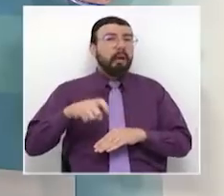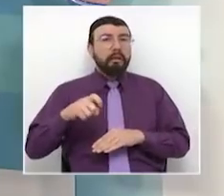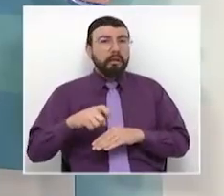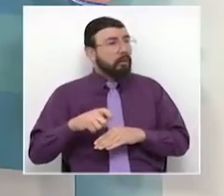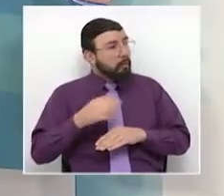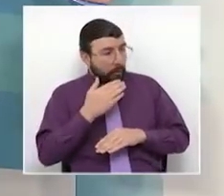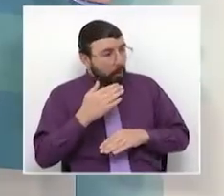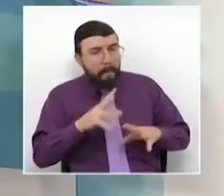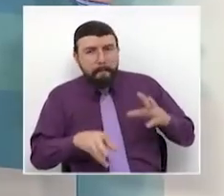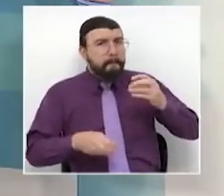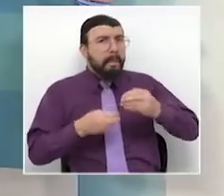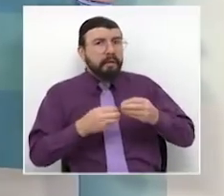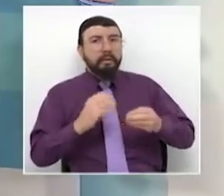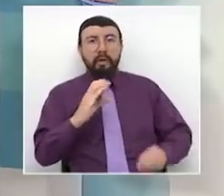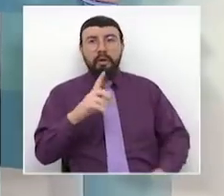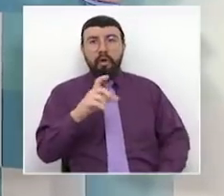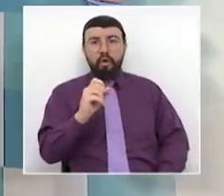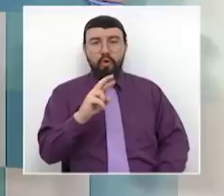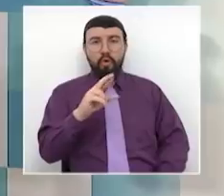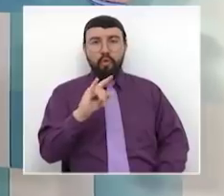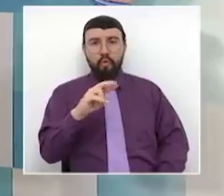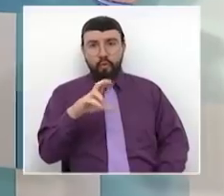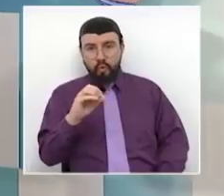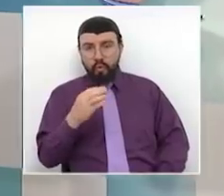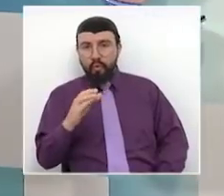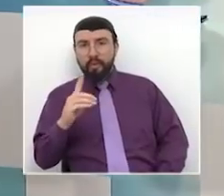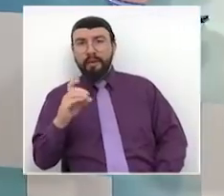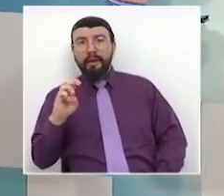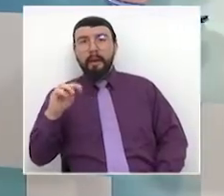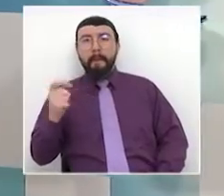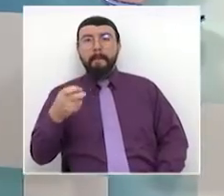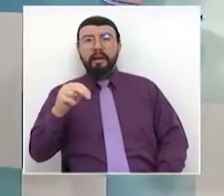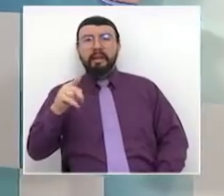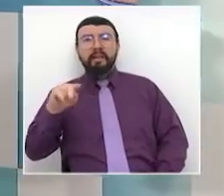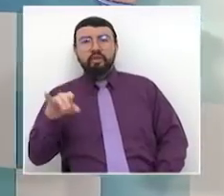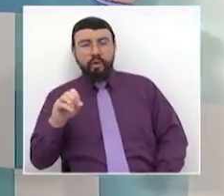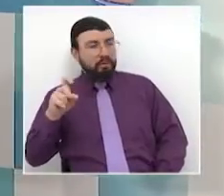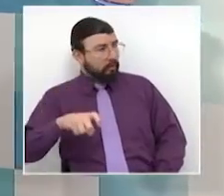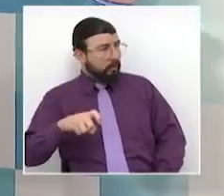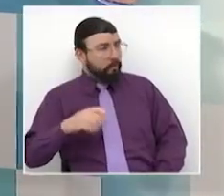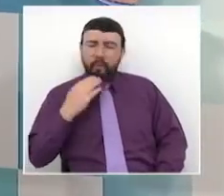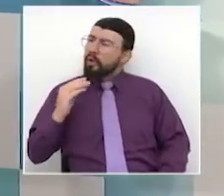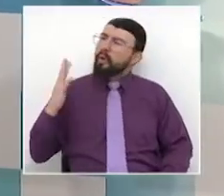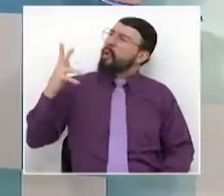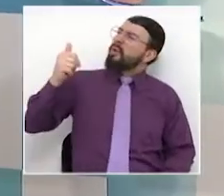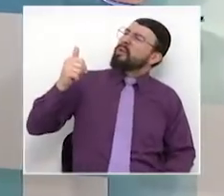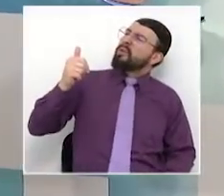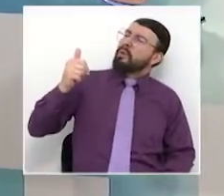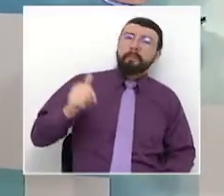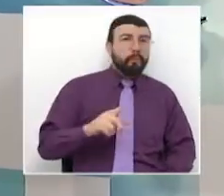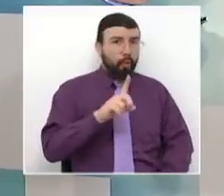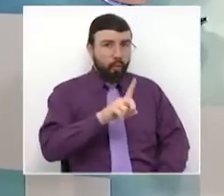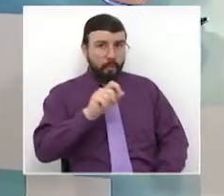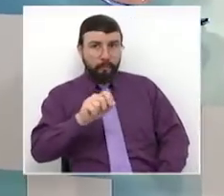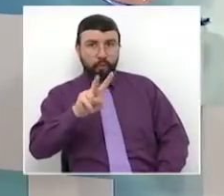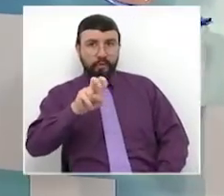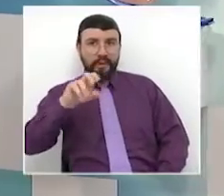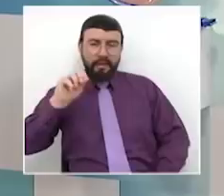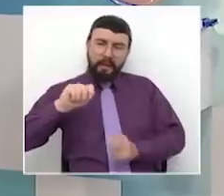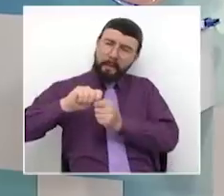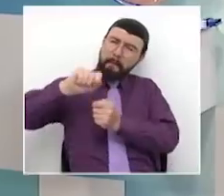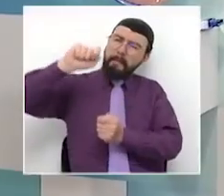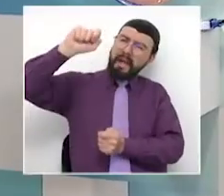de Exacto. magnesio. Una cosa, ¿cuánto mides? Yo 1,70. Bueno, entonces esto es